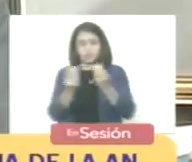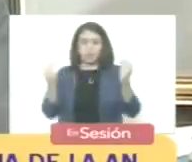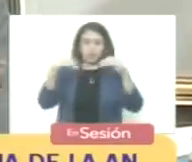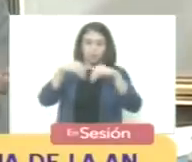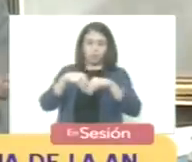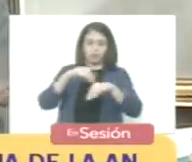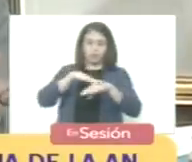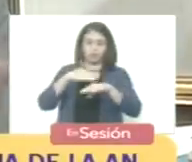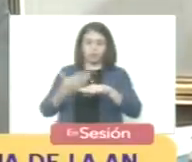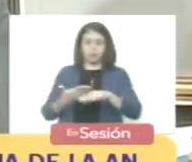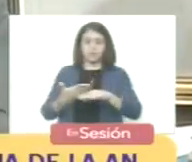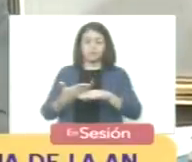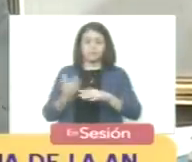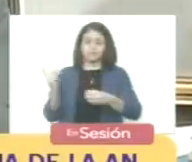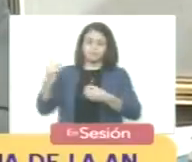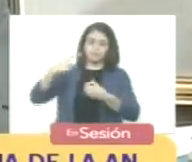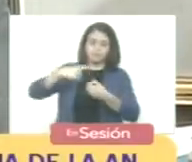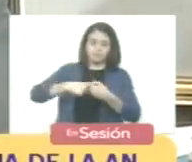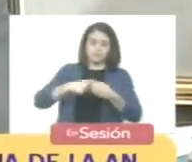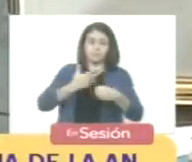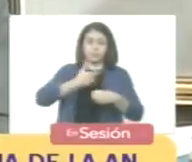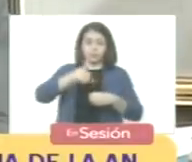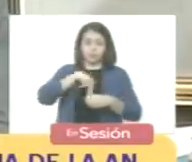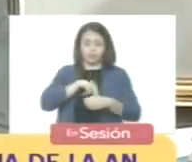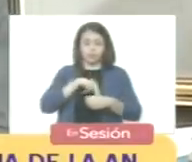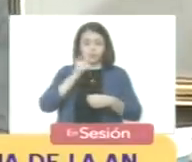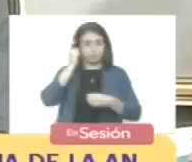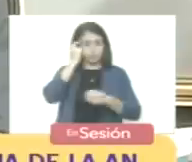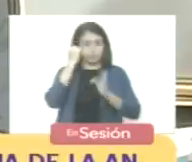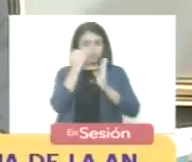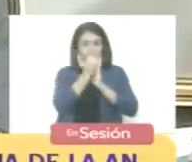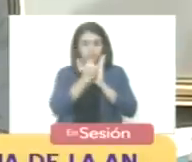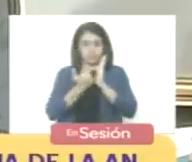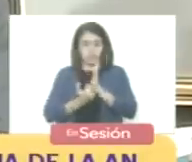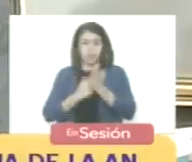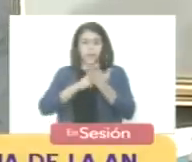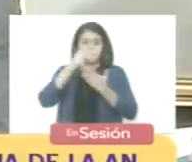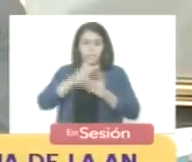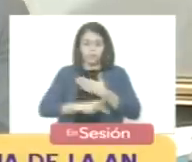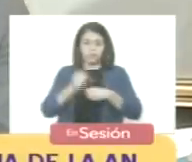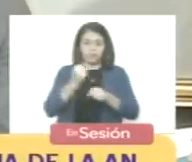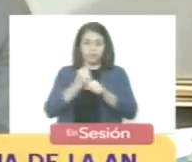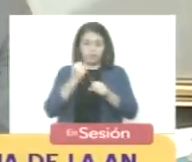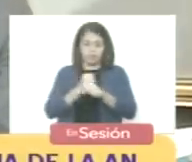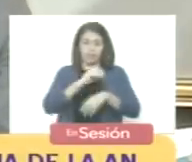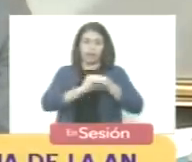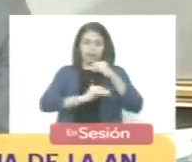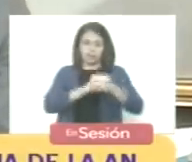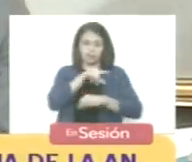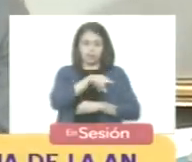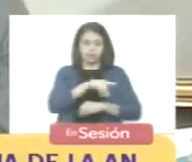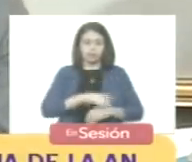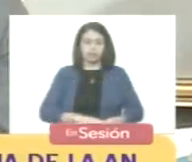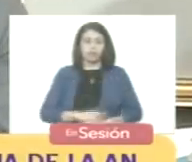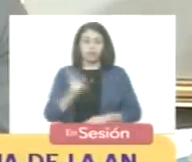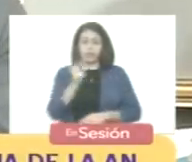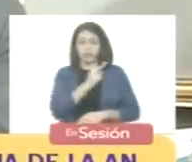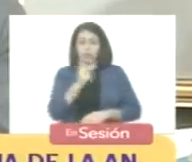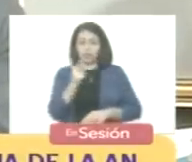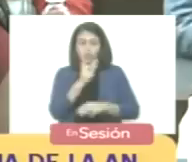de incorporar nuestro cronograma al plan de trabajo que ya se viene discutiendo entre